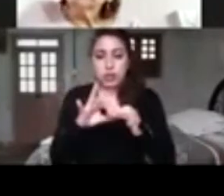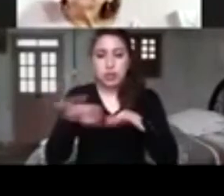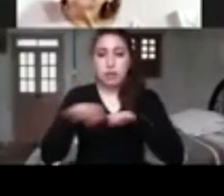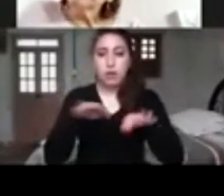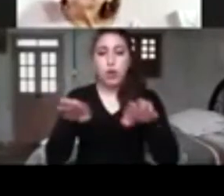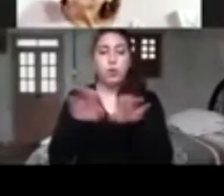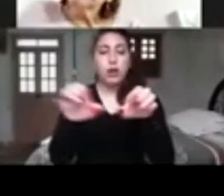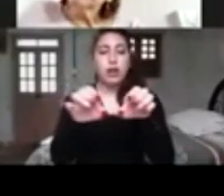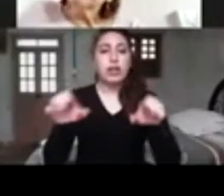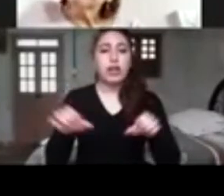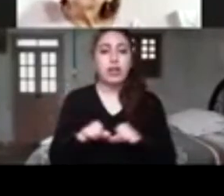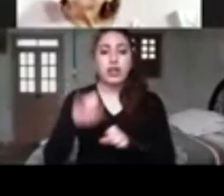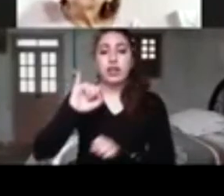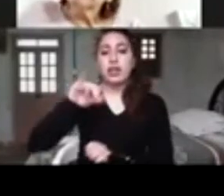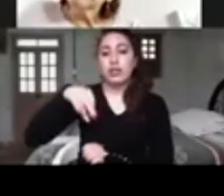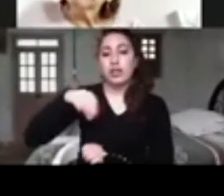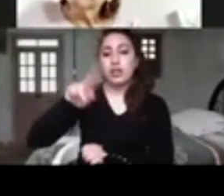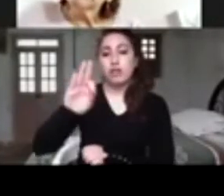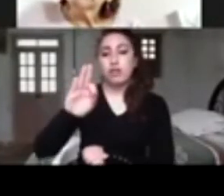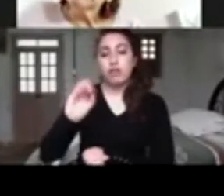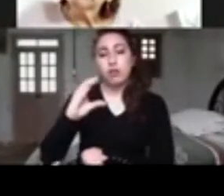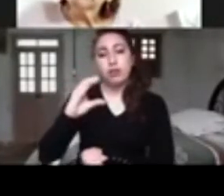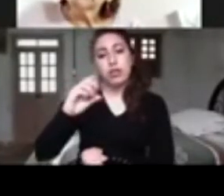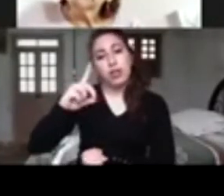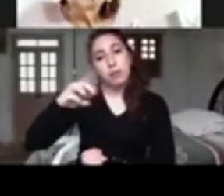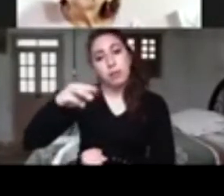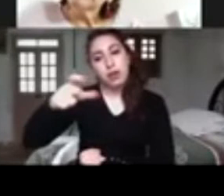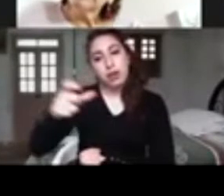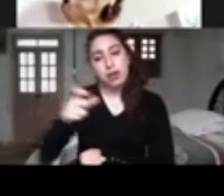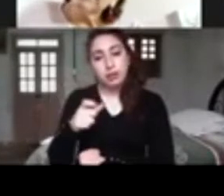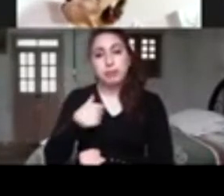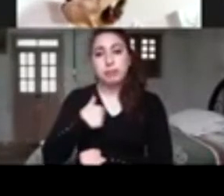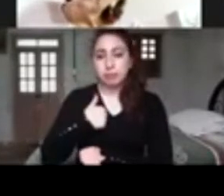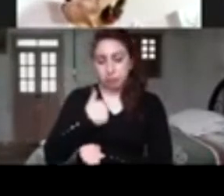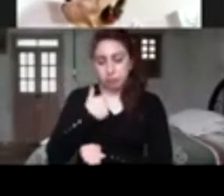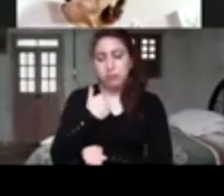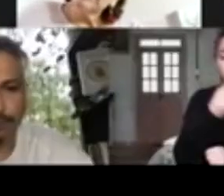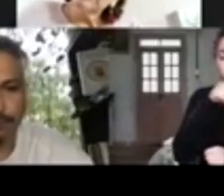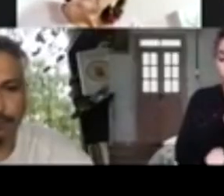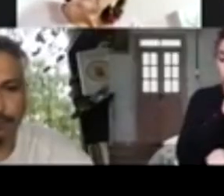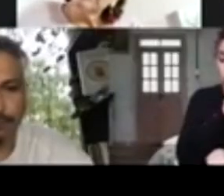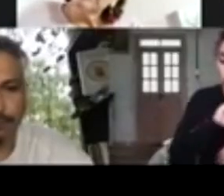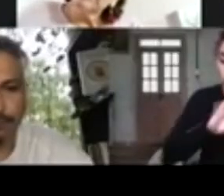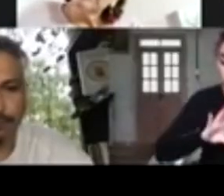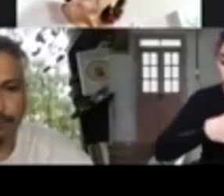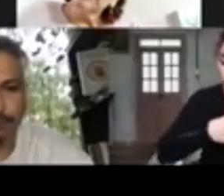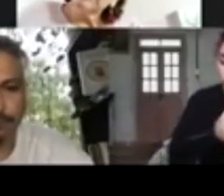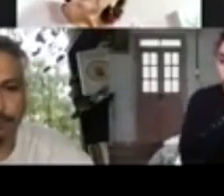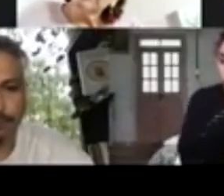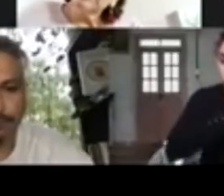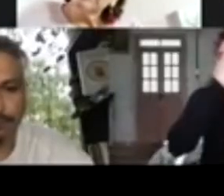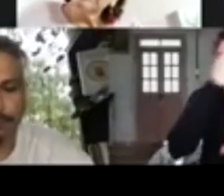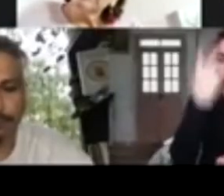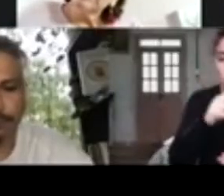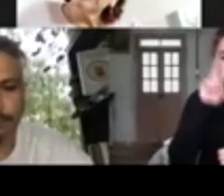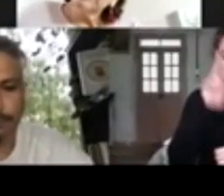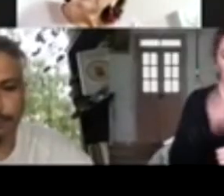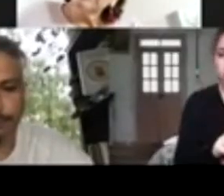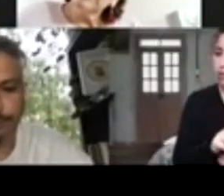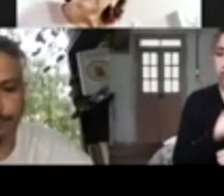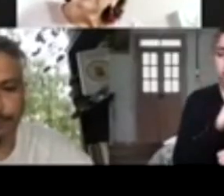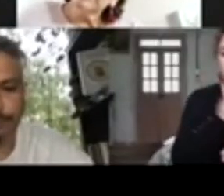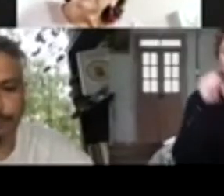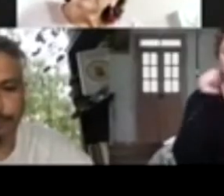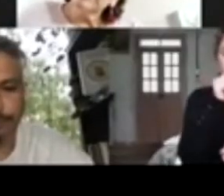México permanente. Debo reconocer que el órgano legislativo en la capital del país ha sido uno de nuestros principales